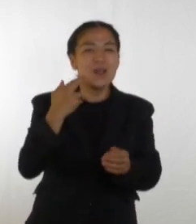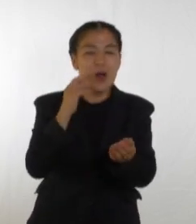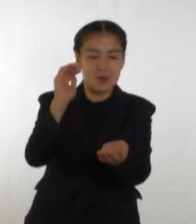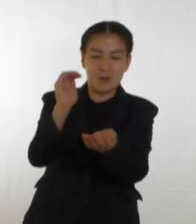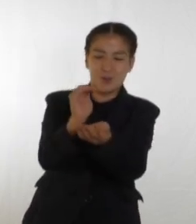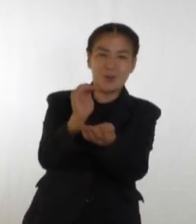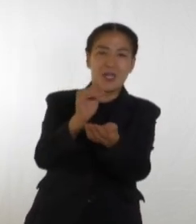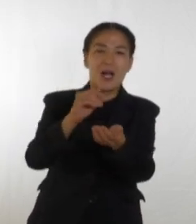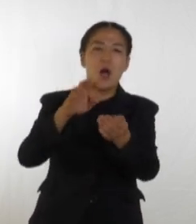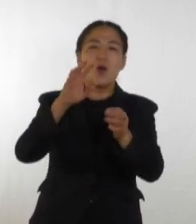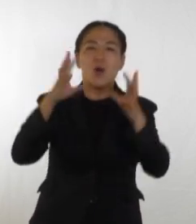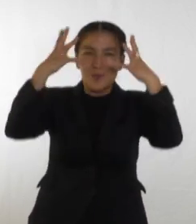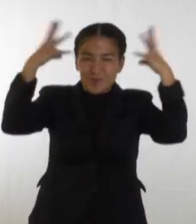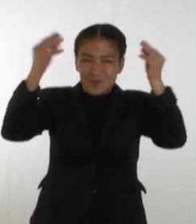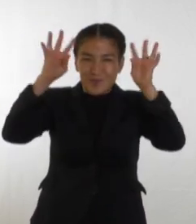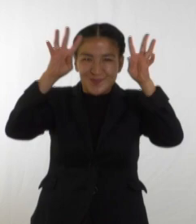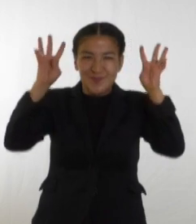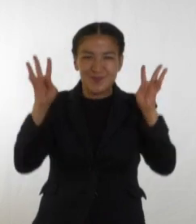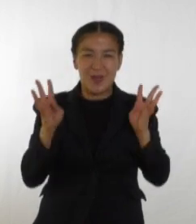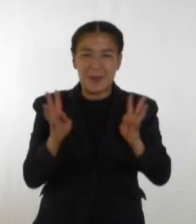cuyos, que son unos animalitos,